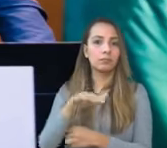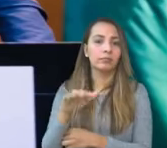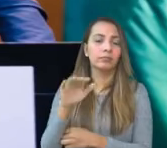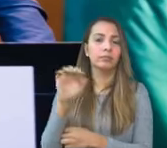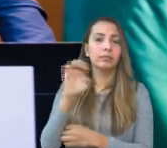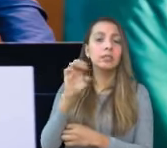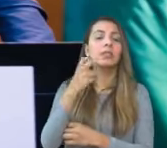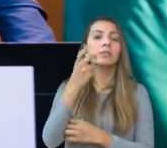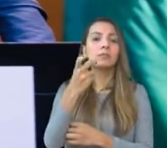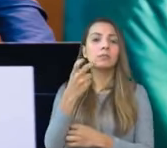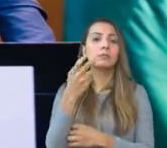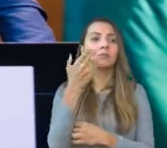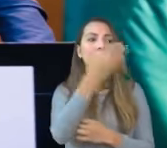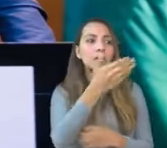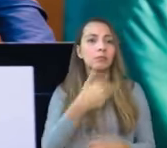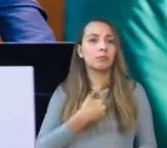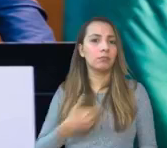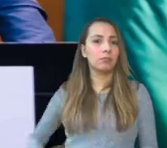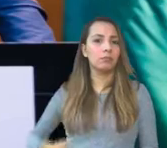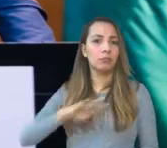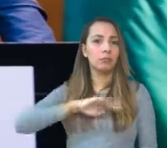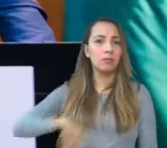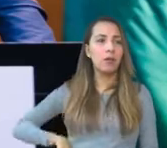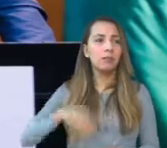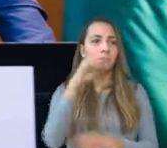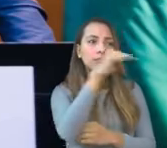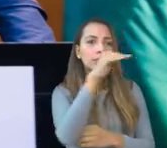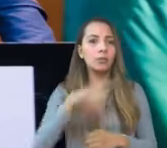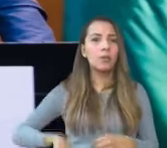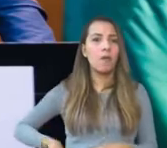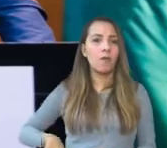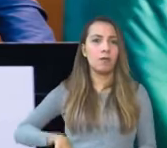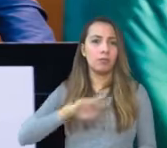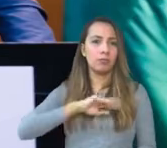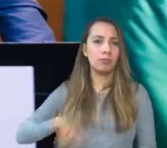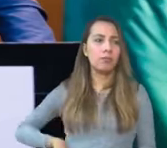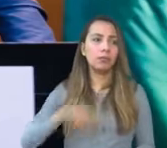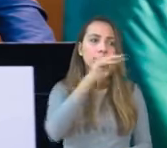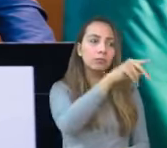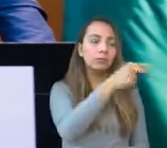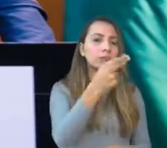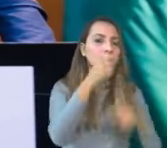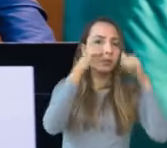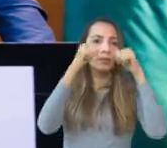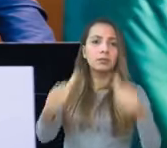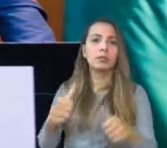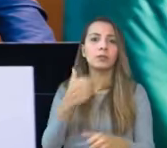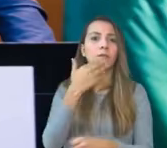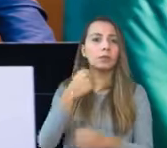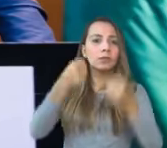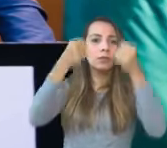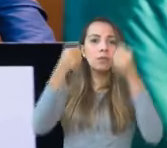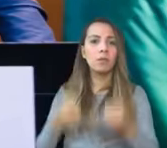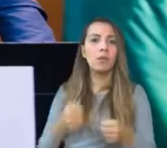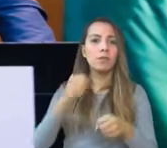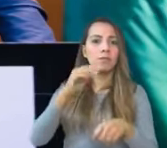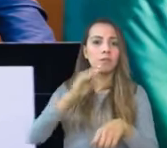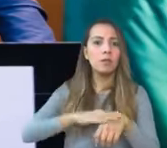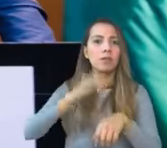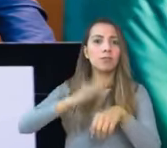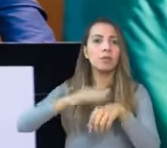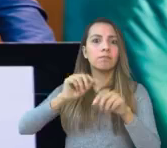presidente municipal, le pide al ayuntamiento, pues que ya lo tomen con seriedad este tema de la inseguridad que cada día va